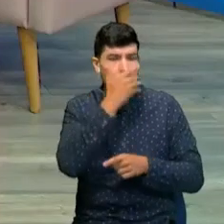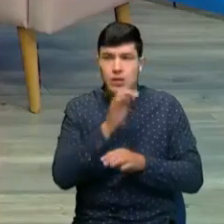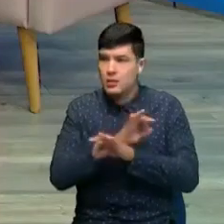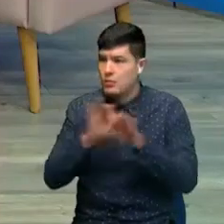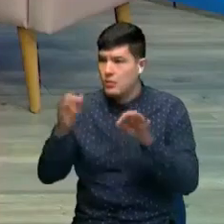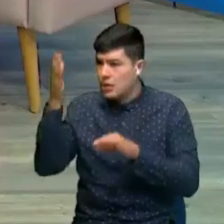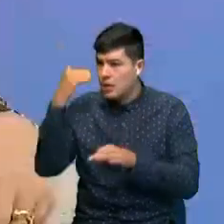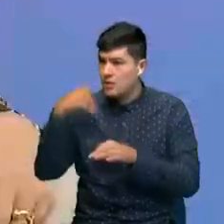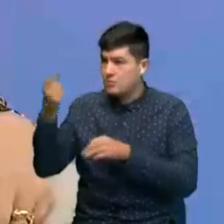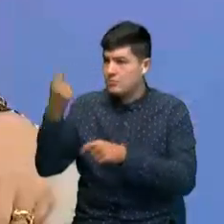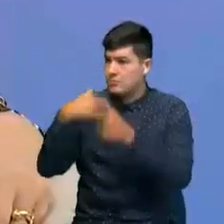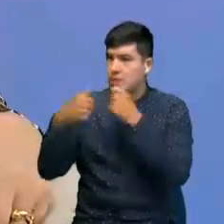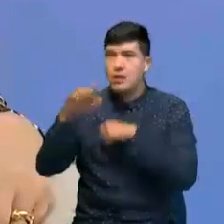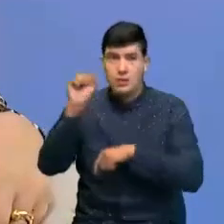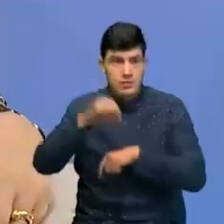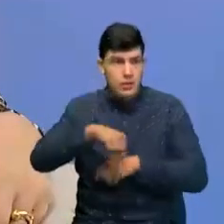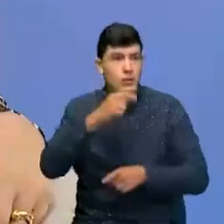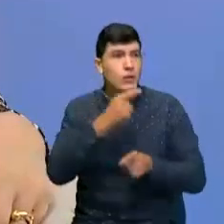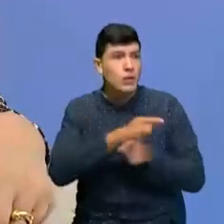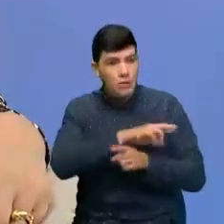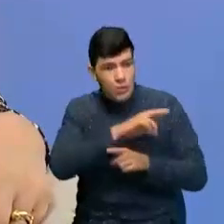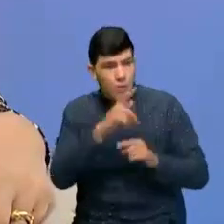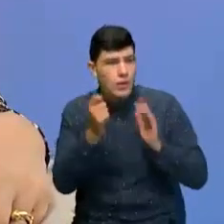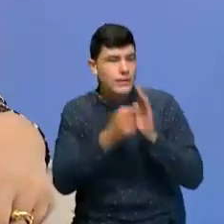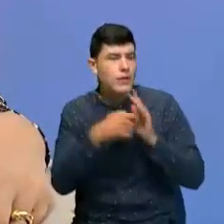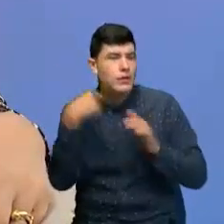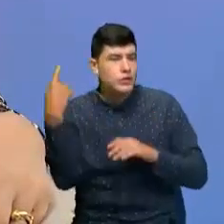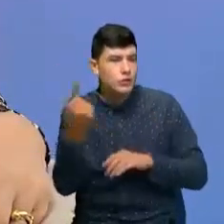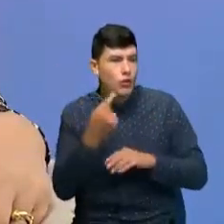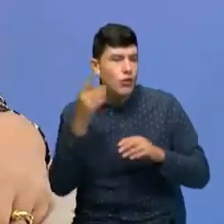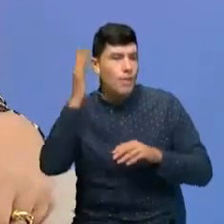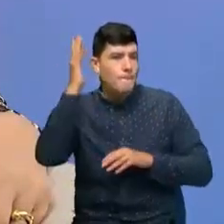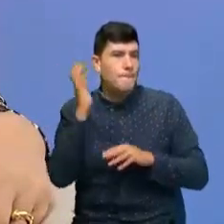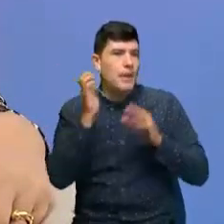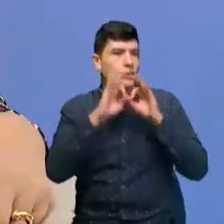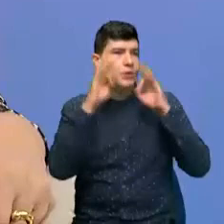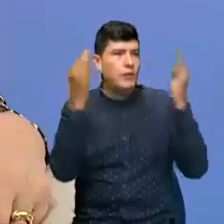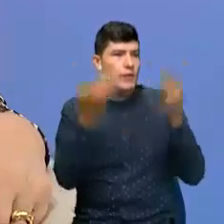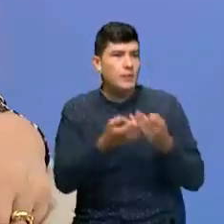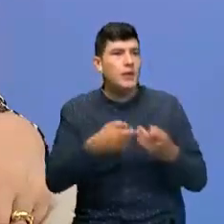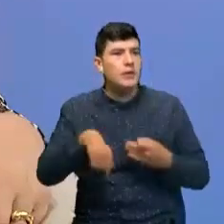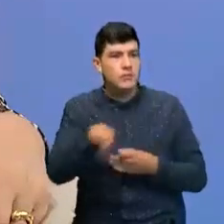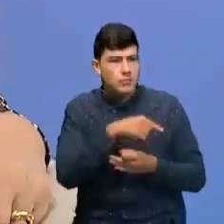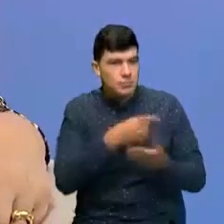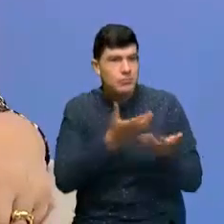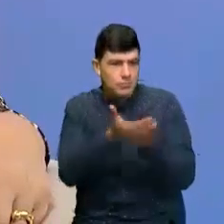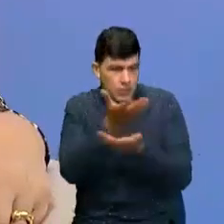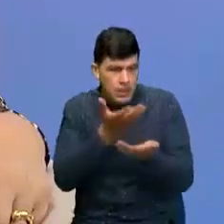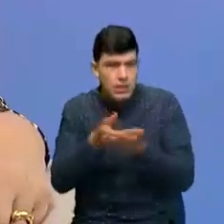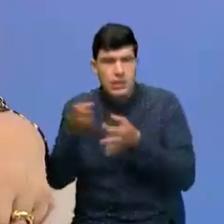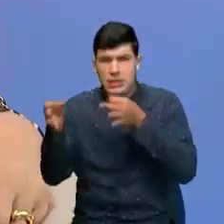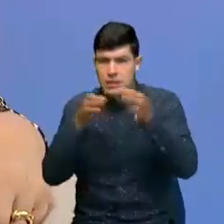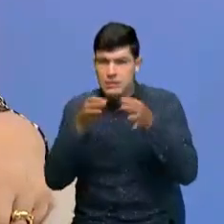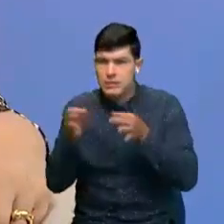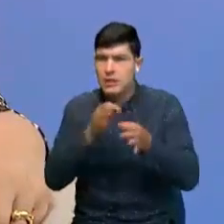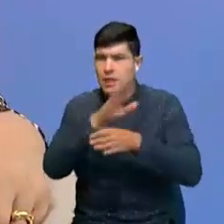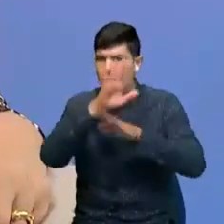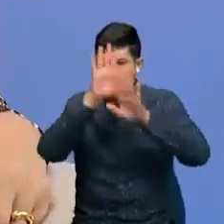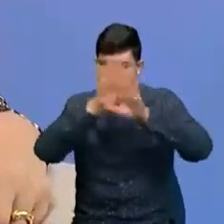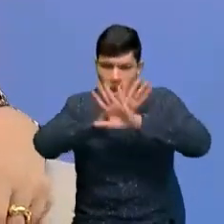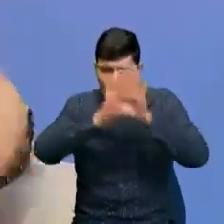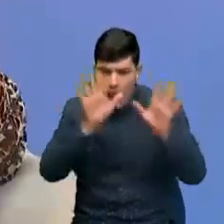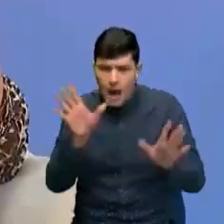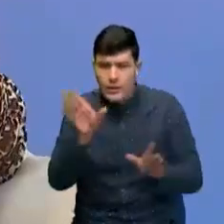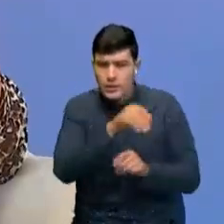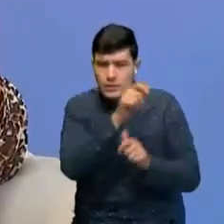No nos habían preguntado. No, y sería mejor también tratarlo en otro evento, uh-huh, solo de pensión familiar, de tal forma que uno le dé con detalle los requisitos y